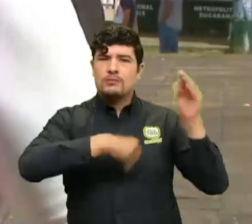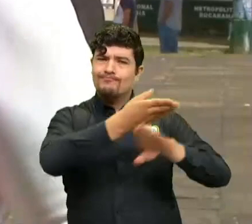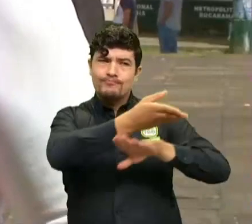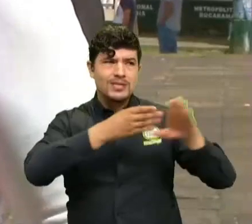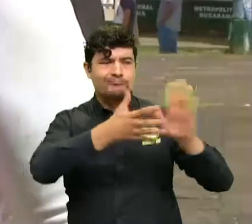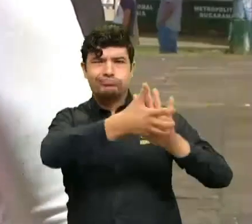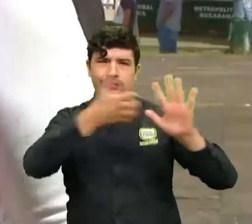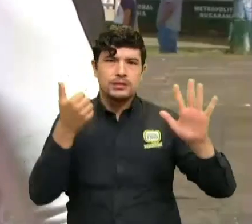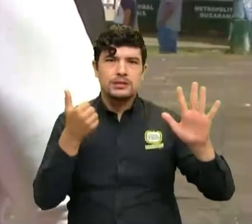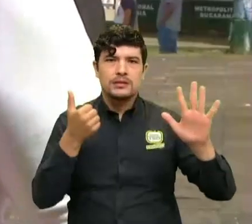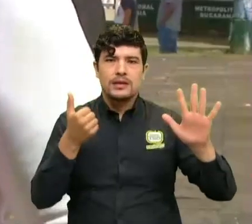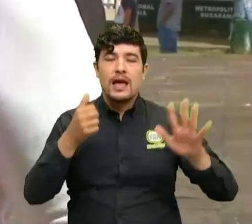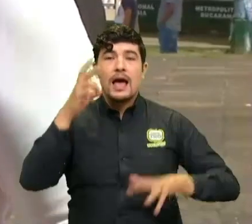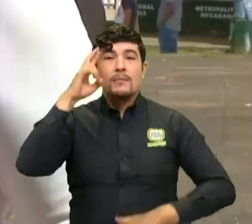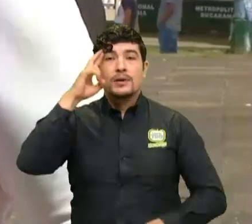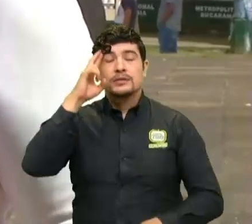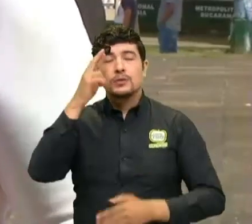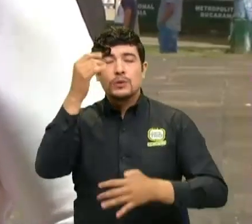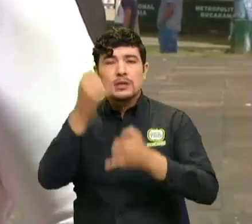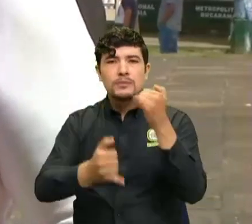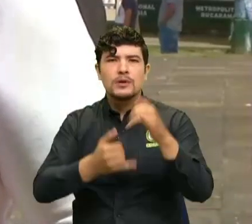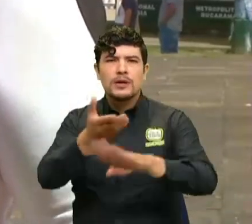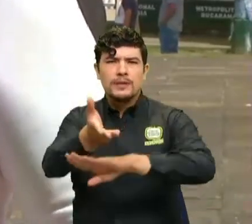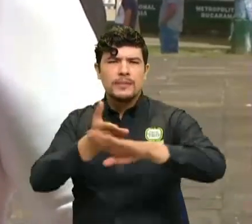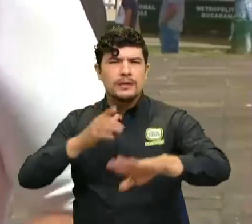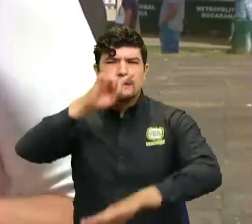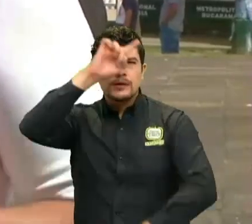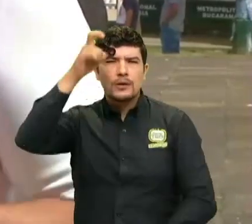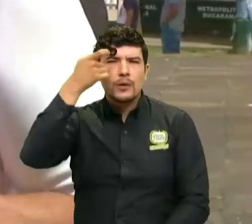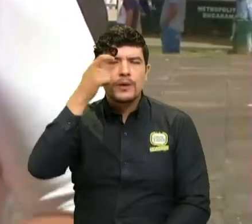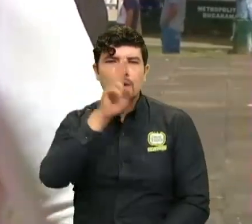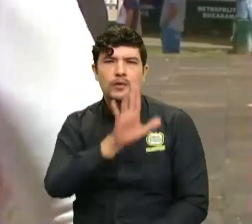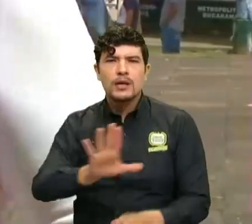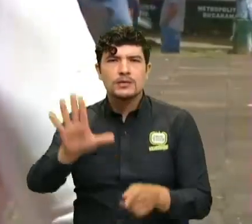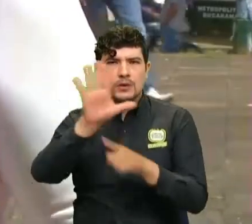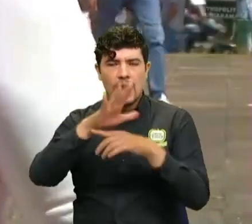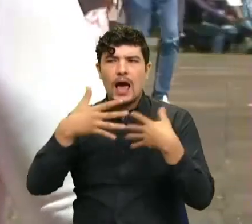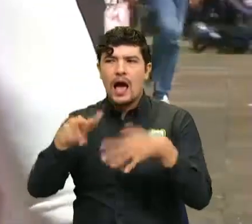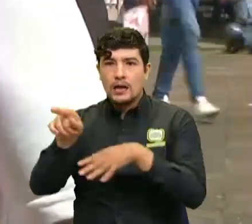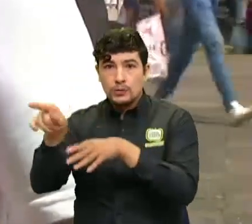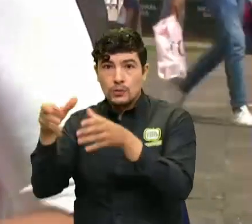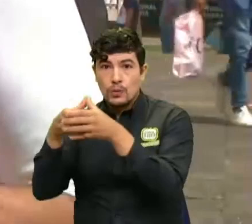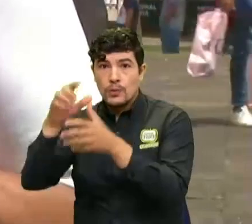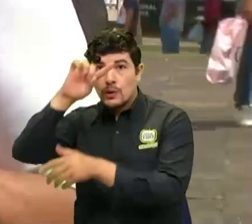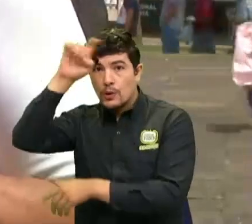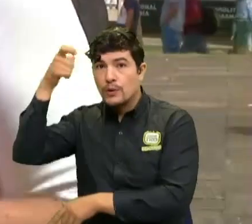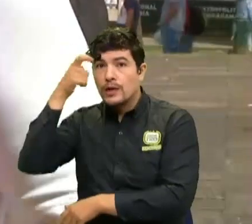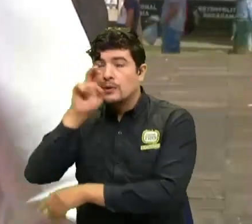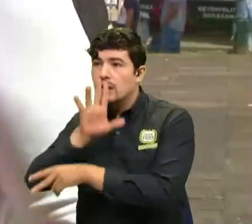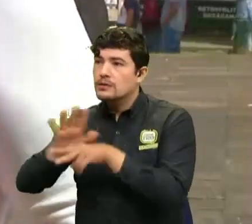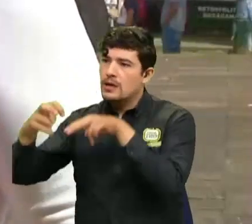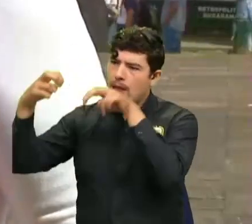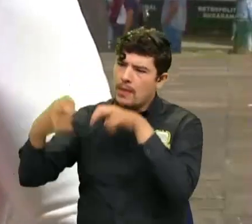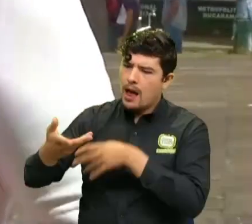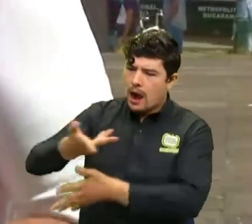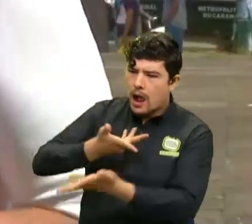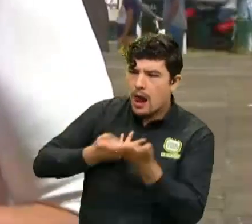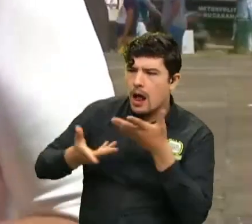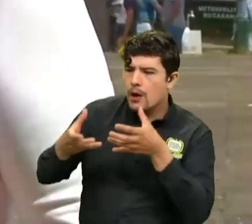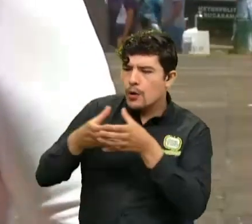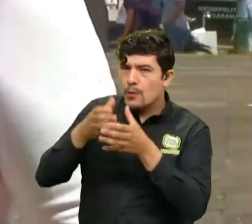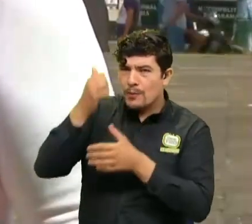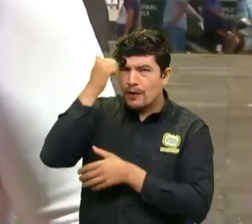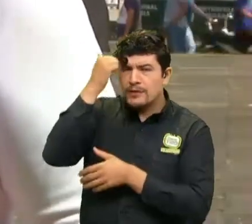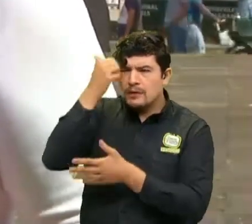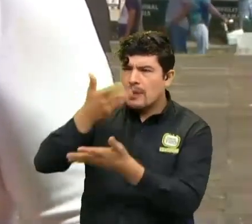por último, estamos solicitándole al gobierno nacional que se siente con FECODE para que llevemos a cabo